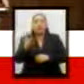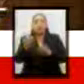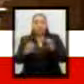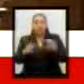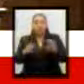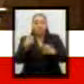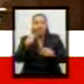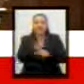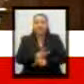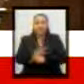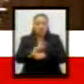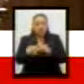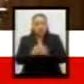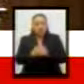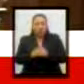de empoderamiento